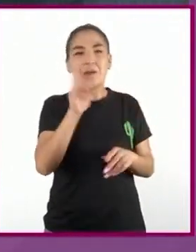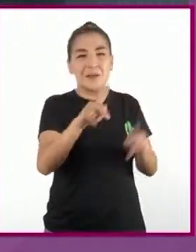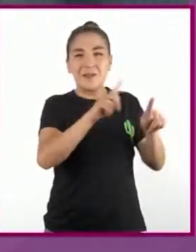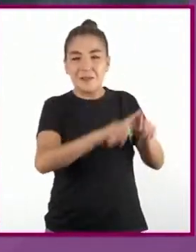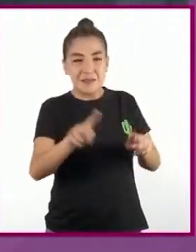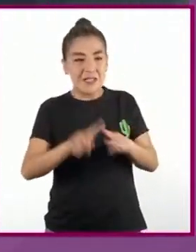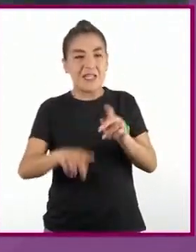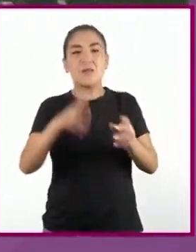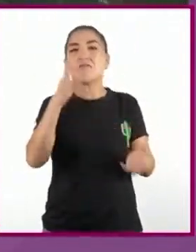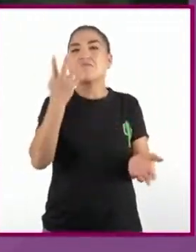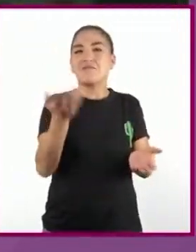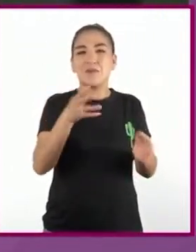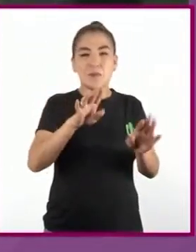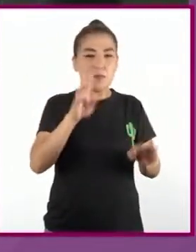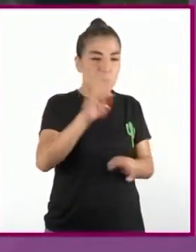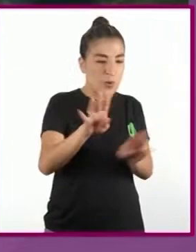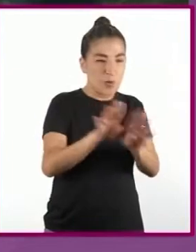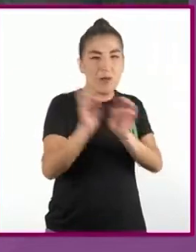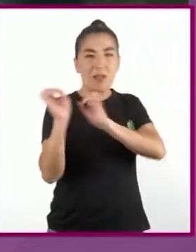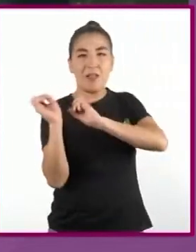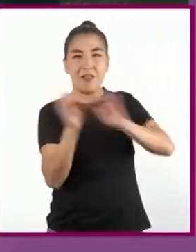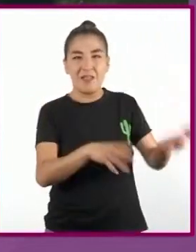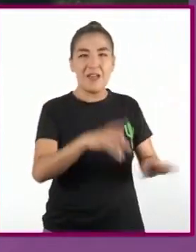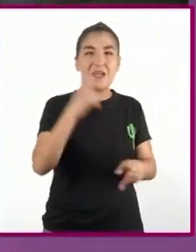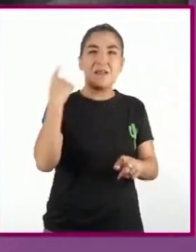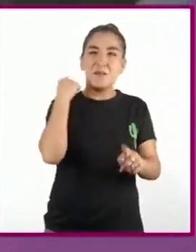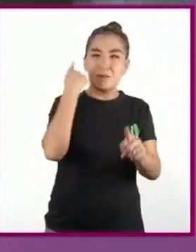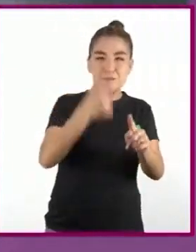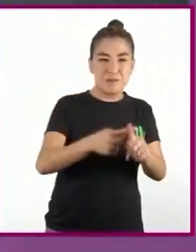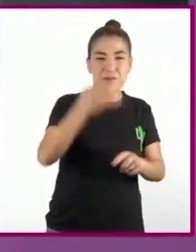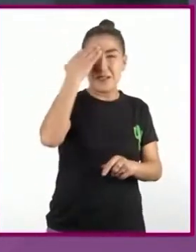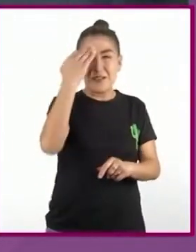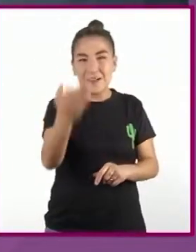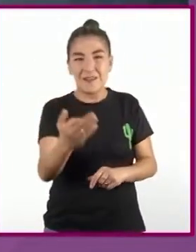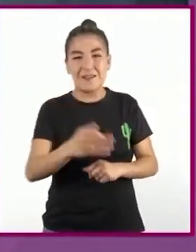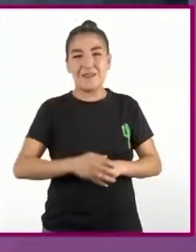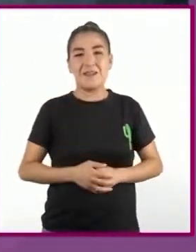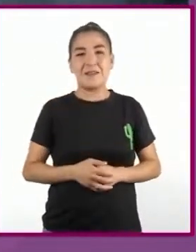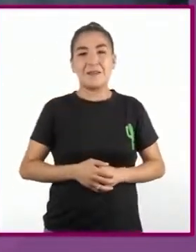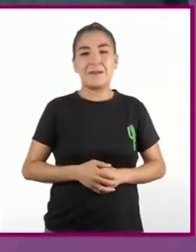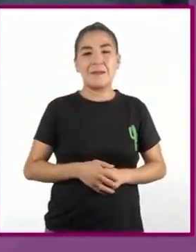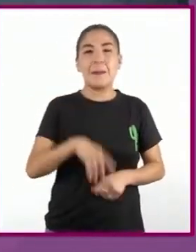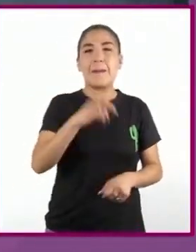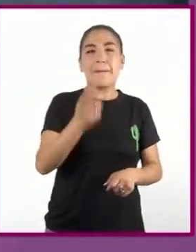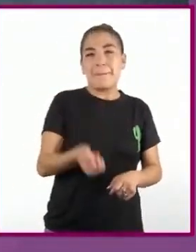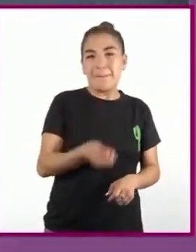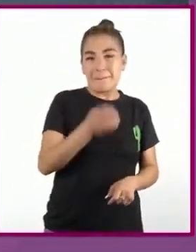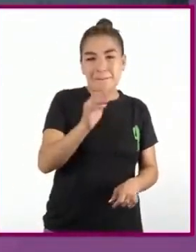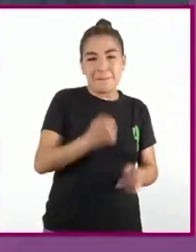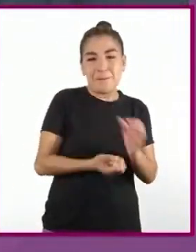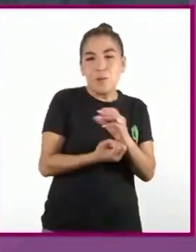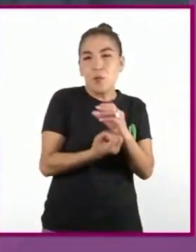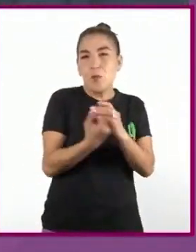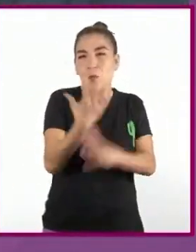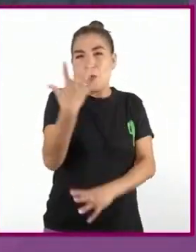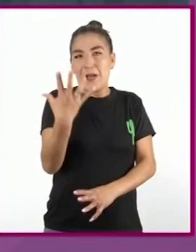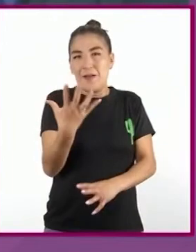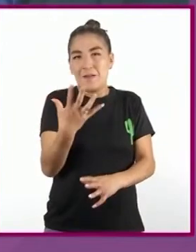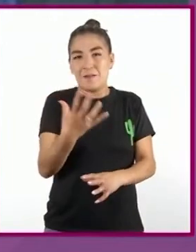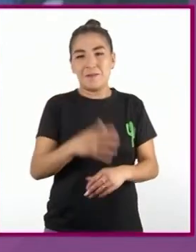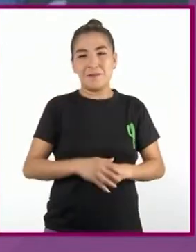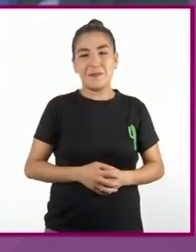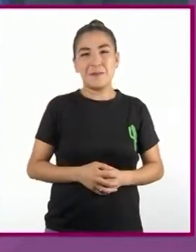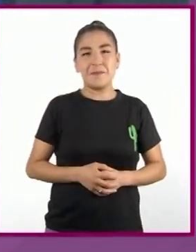calidad abandonada, las grandes lascas, luego las lascas más regulares, las primarias, y se